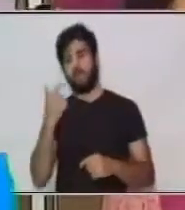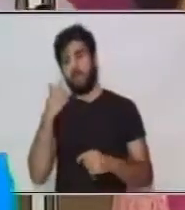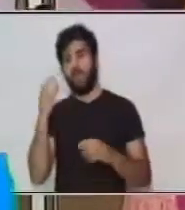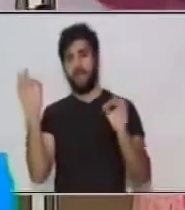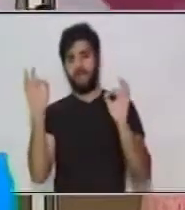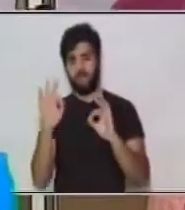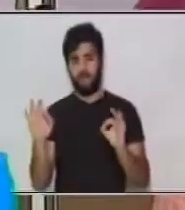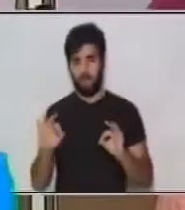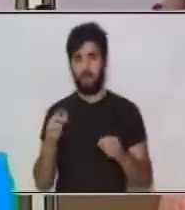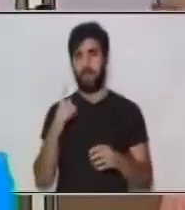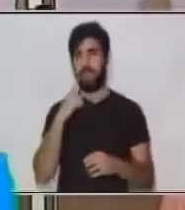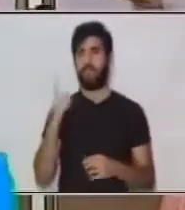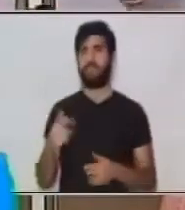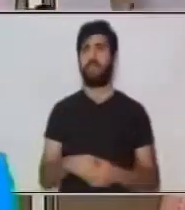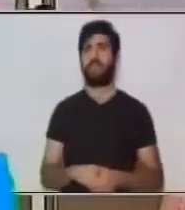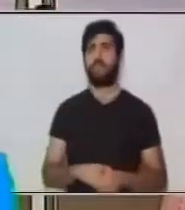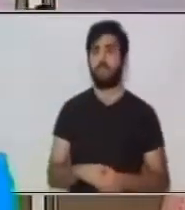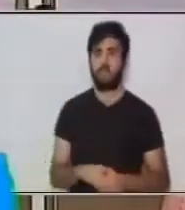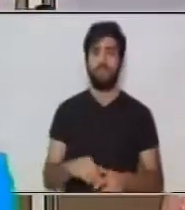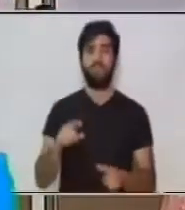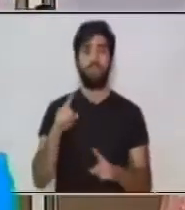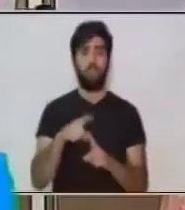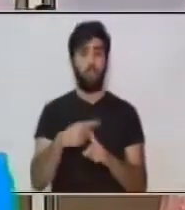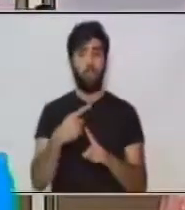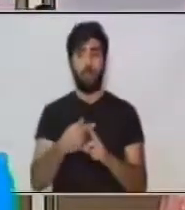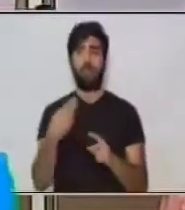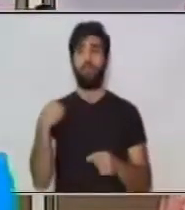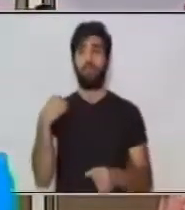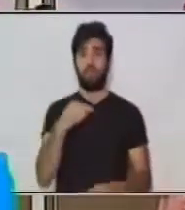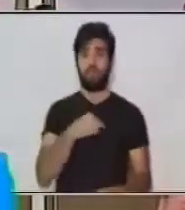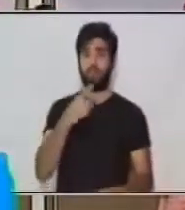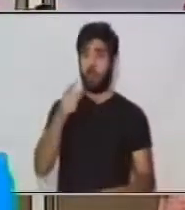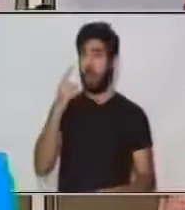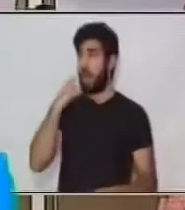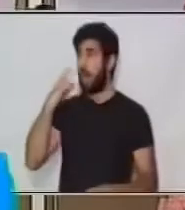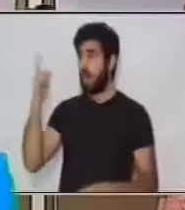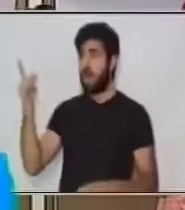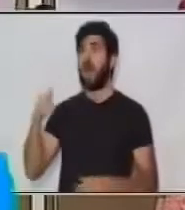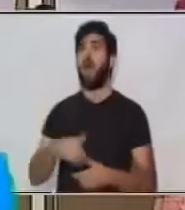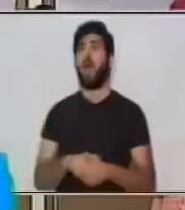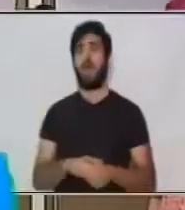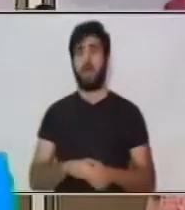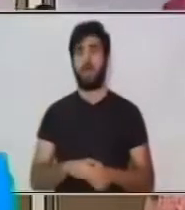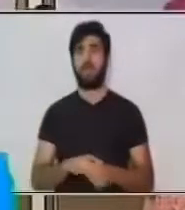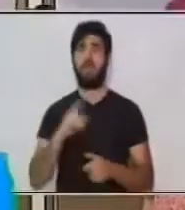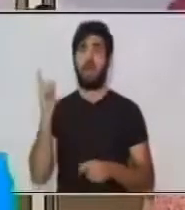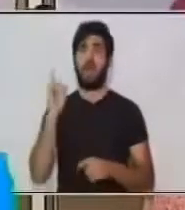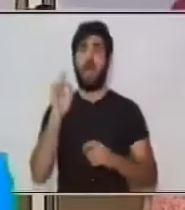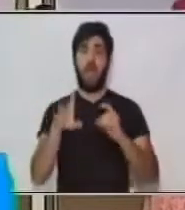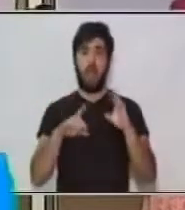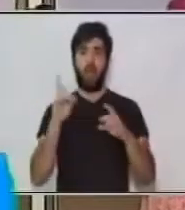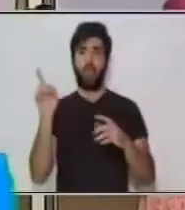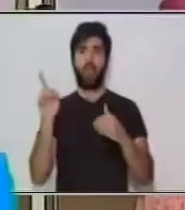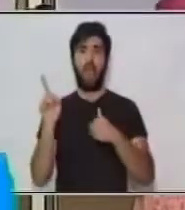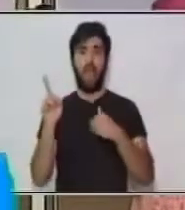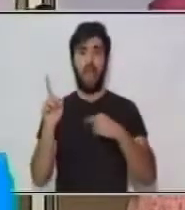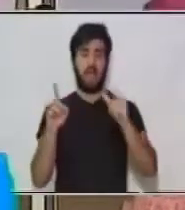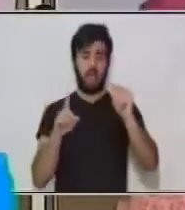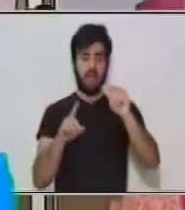clasificación. Cuando las observamos vemos que hay unos ángulos que son menores